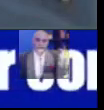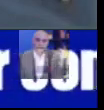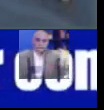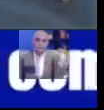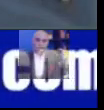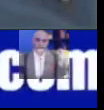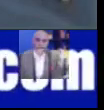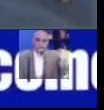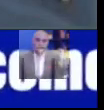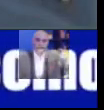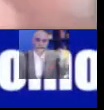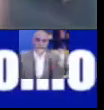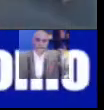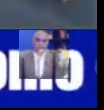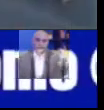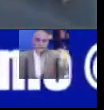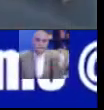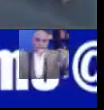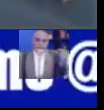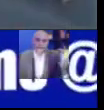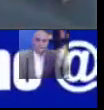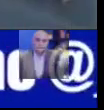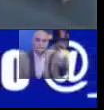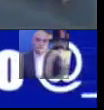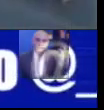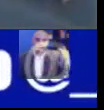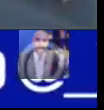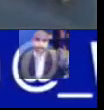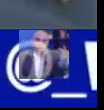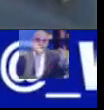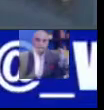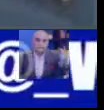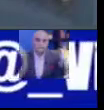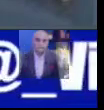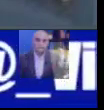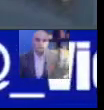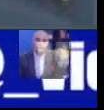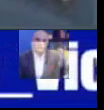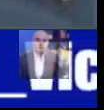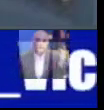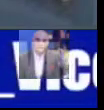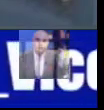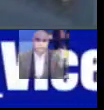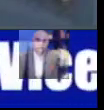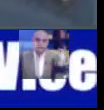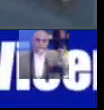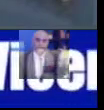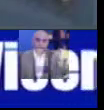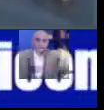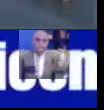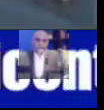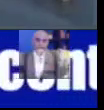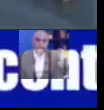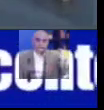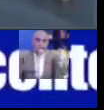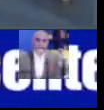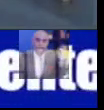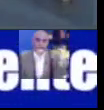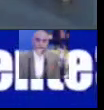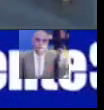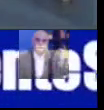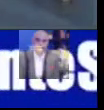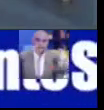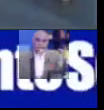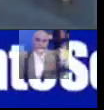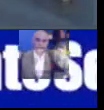de pronto vemos que el INE tiene una normatividad, que los soples tienen otra normatividad y que un montón